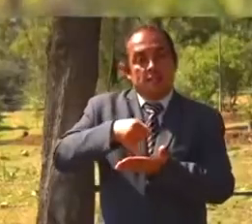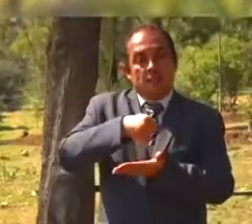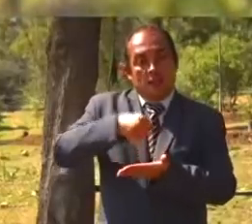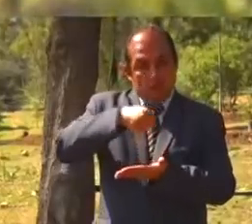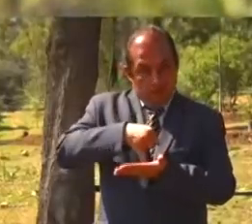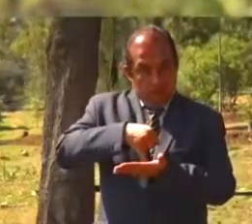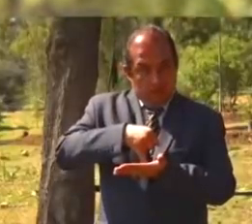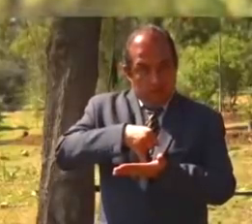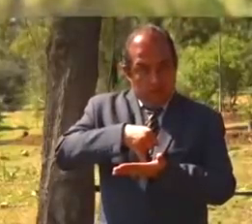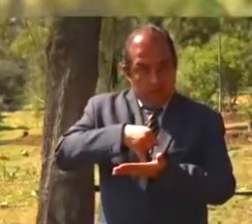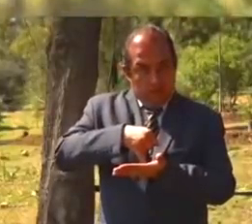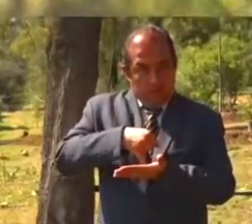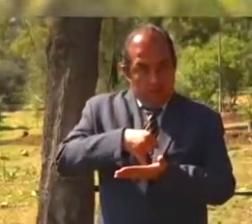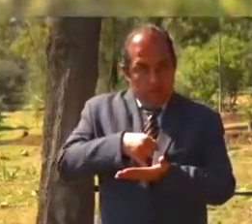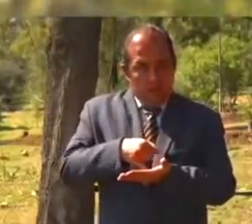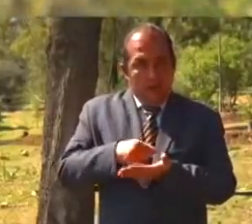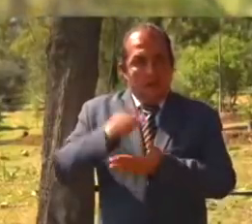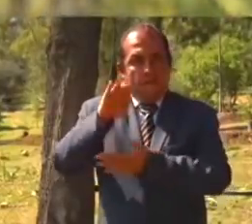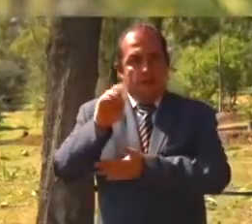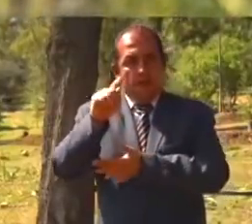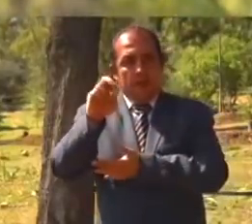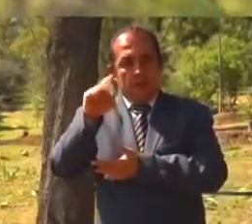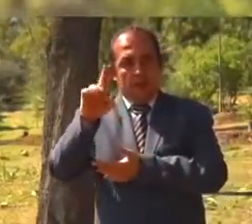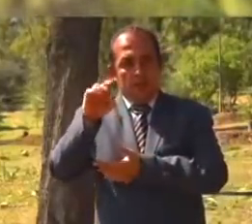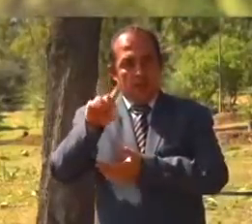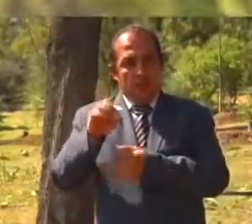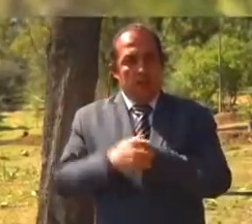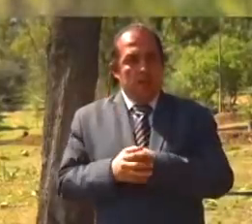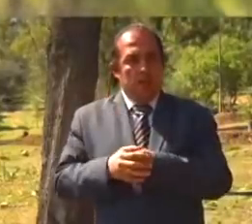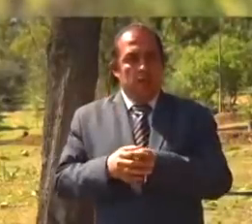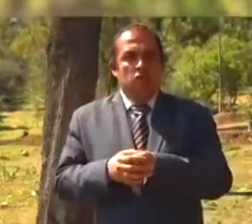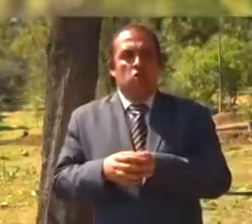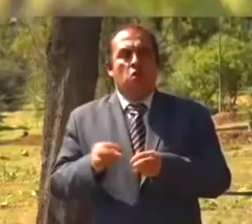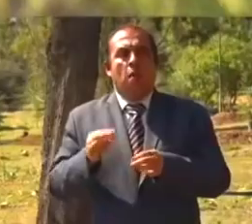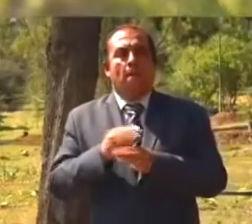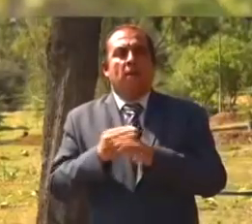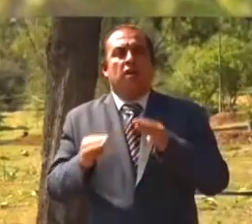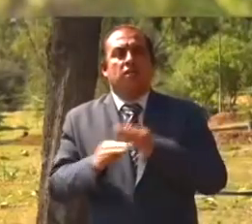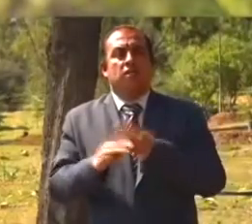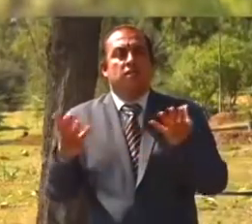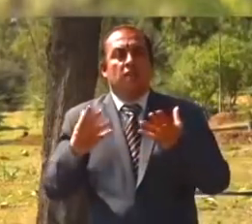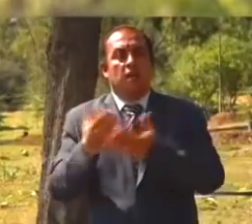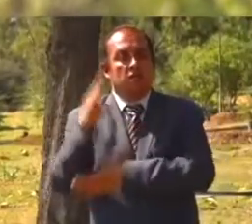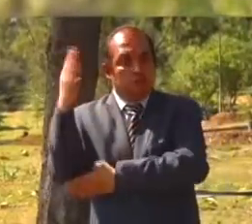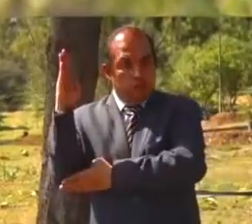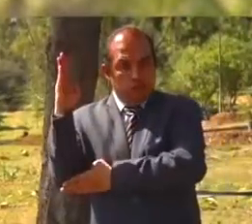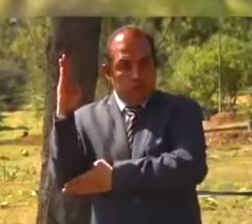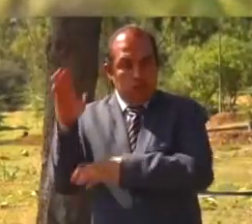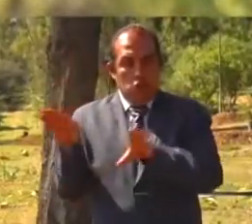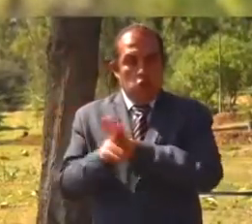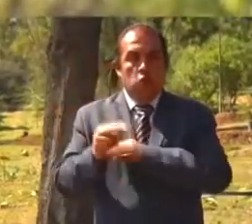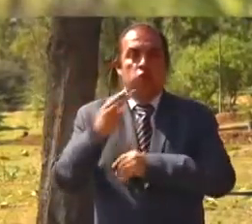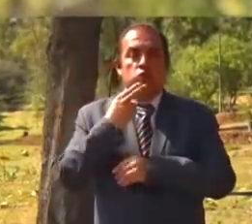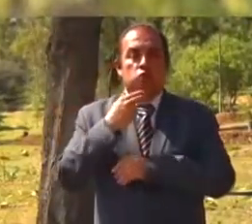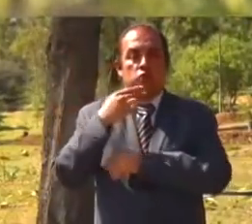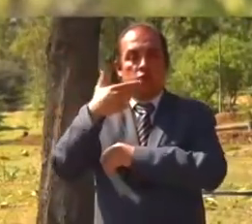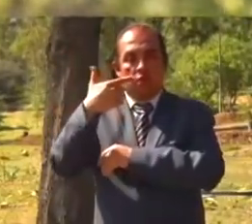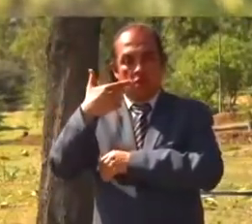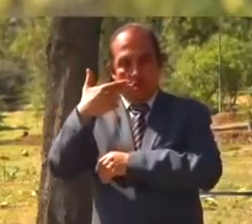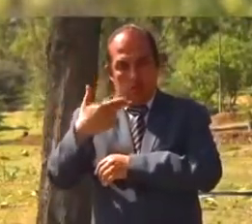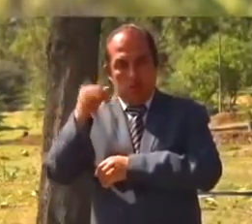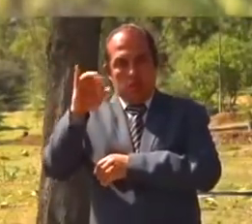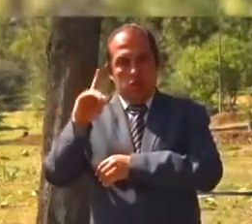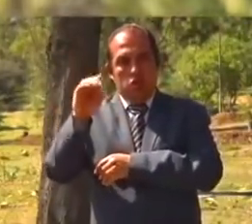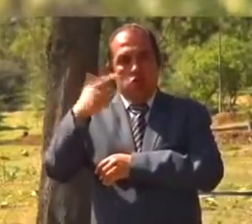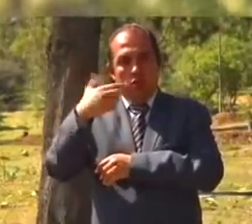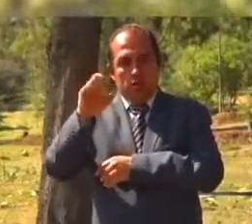de fertilidad, que son realmente de material producido en el bosque, cómo se utiliza hidrogel para